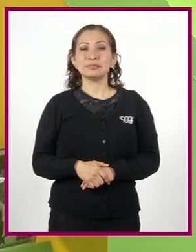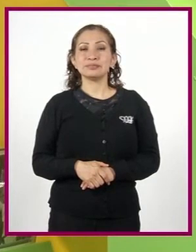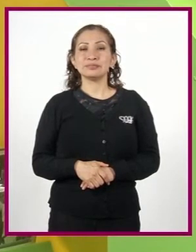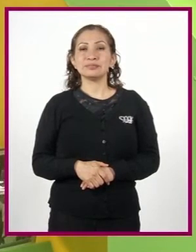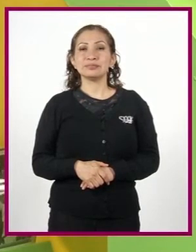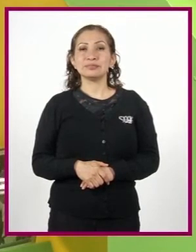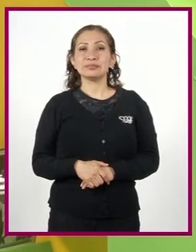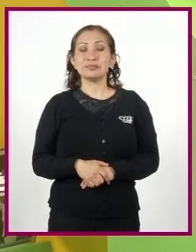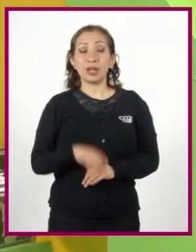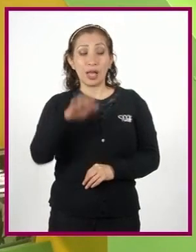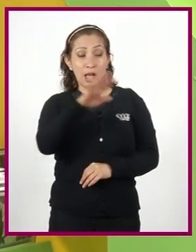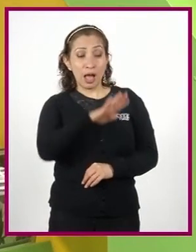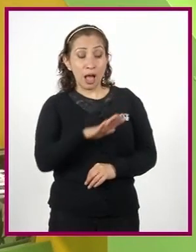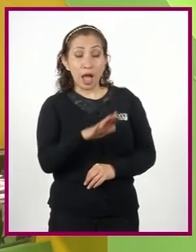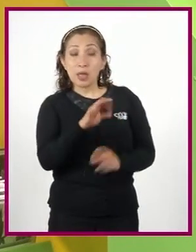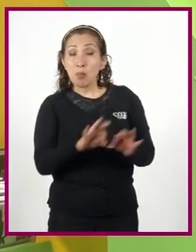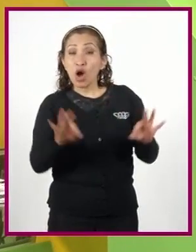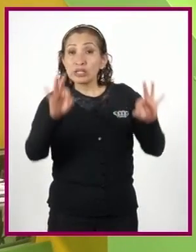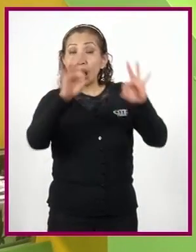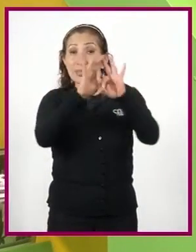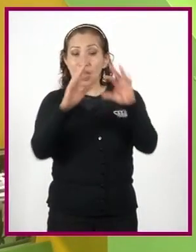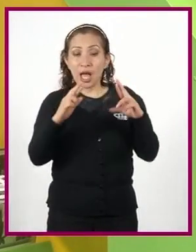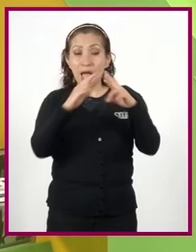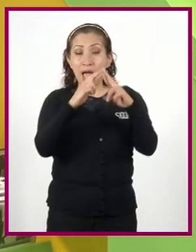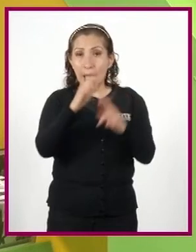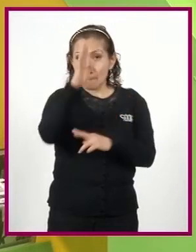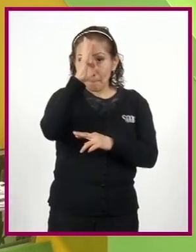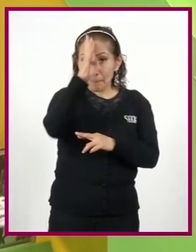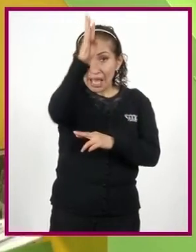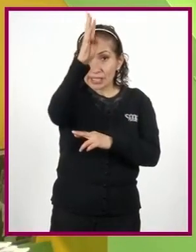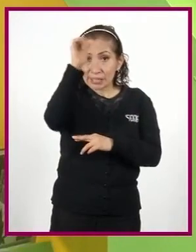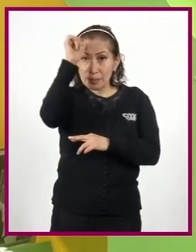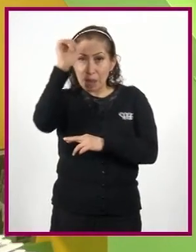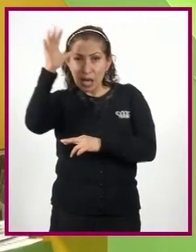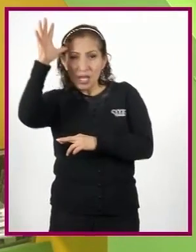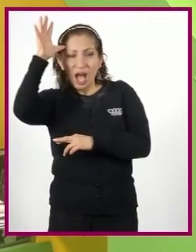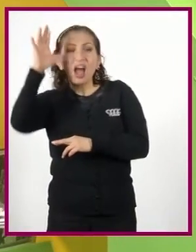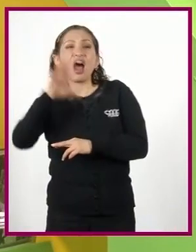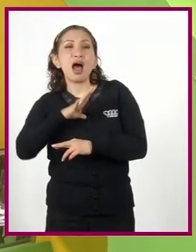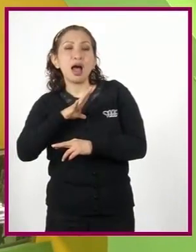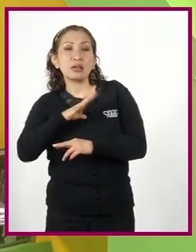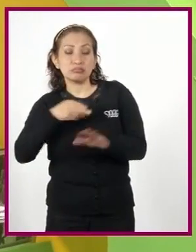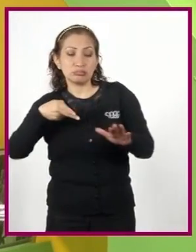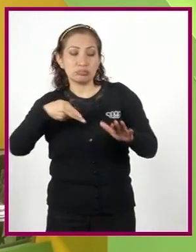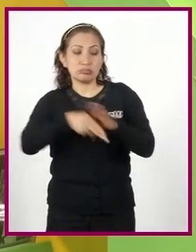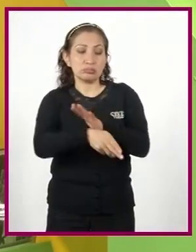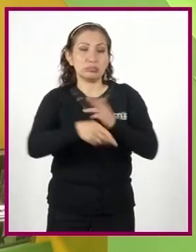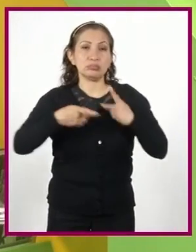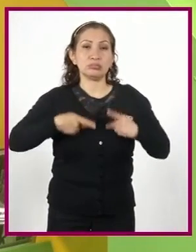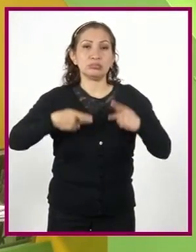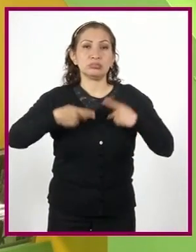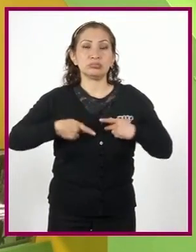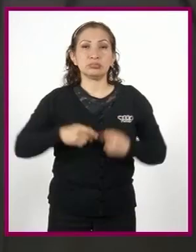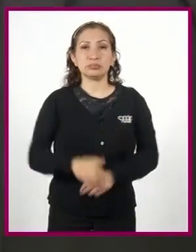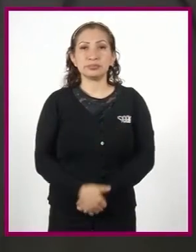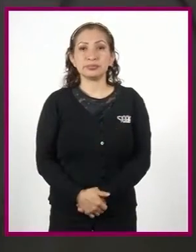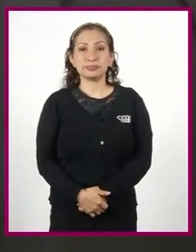Parte importante de los rituales de mayas y mexicas, sacrificio humano.